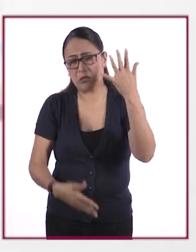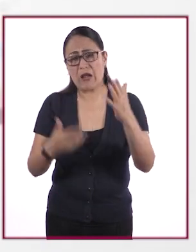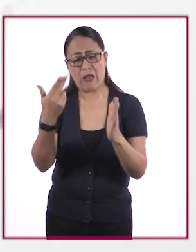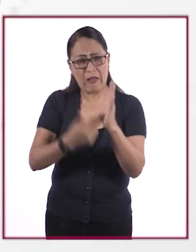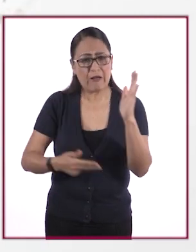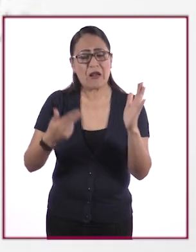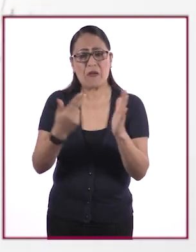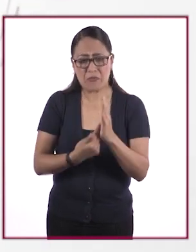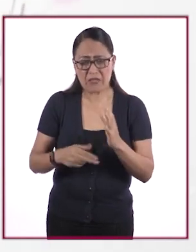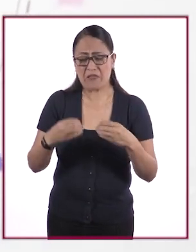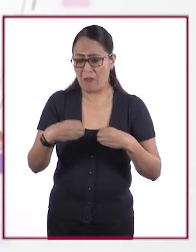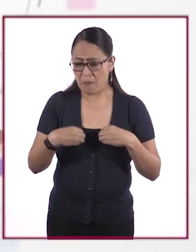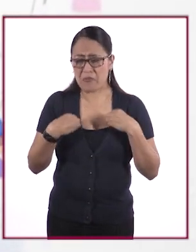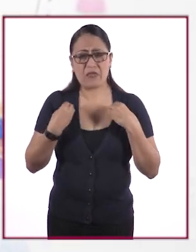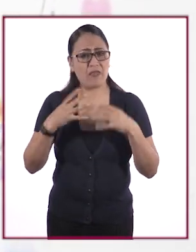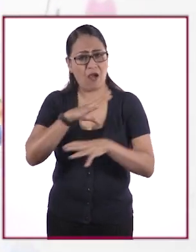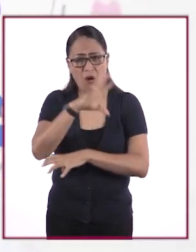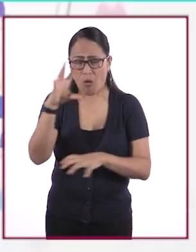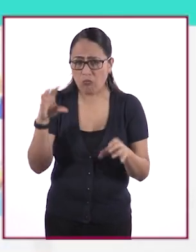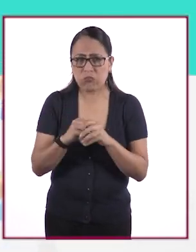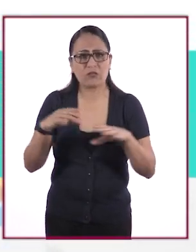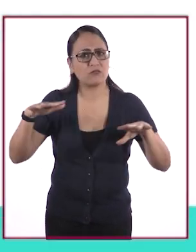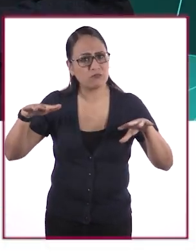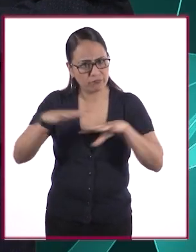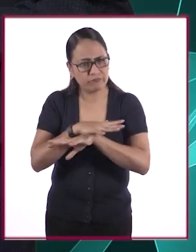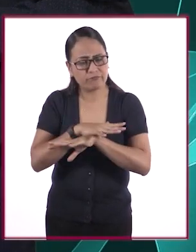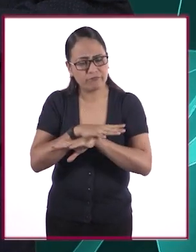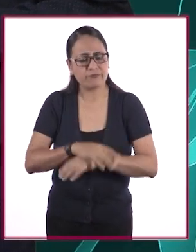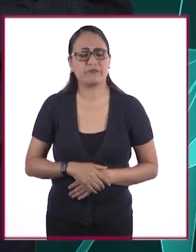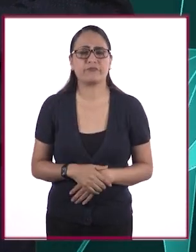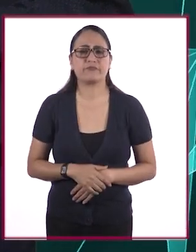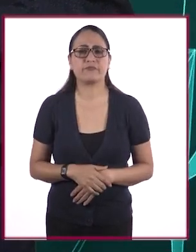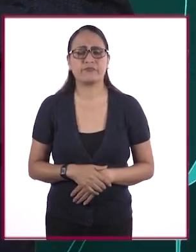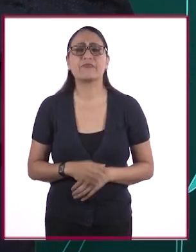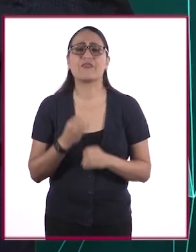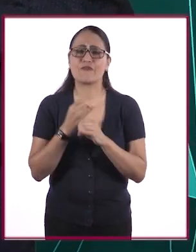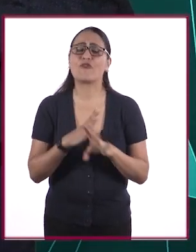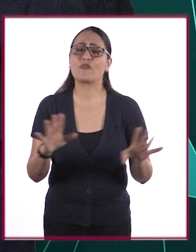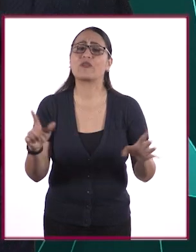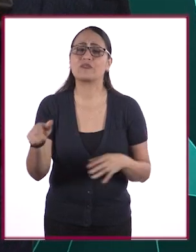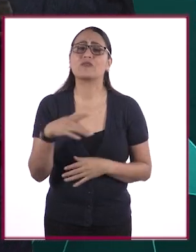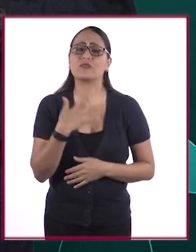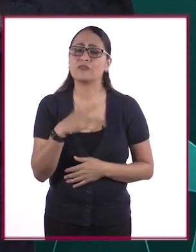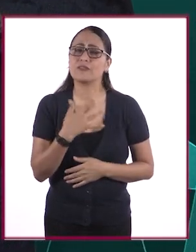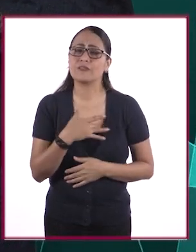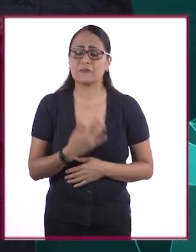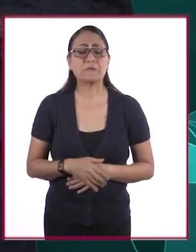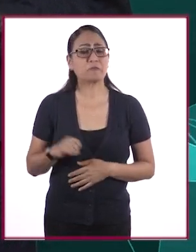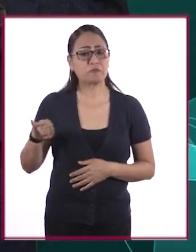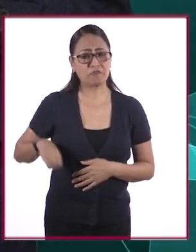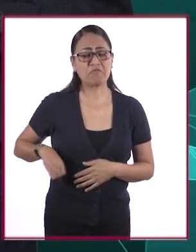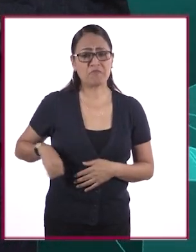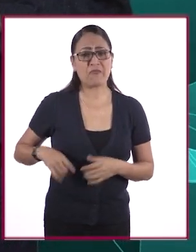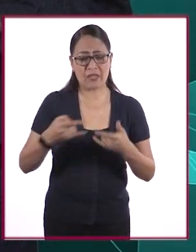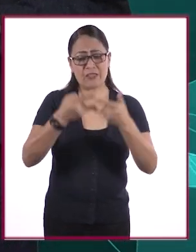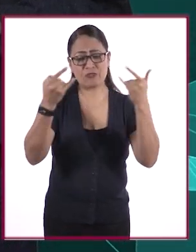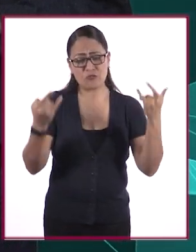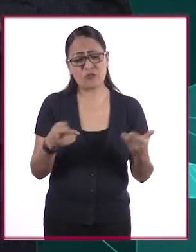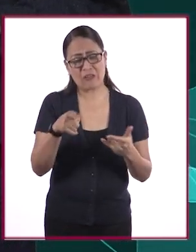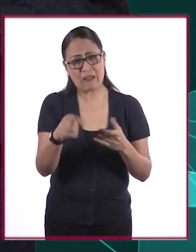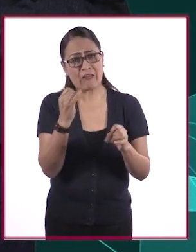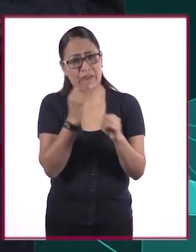para cambiar nuestro estilo de vida. ¿Qué te pareció esta información, Alex? Súper interesante conocer la historia del